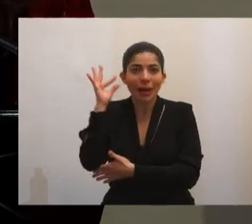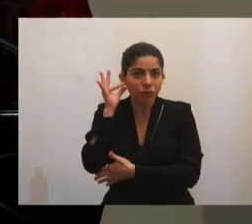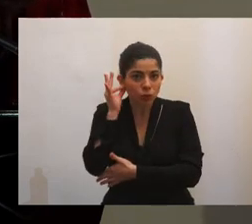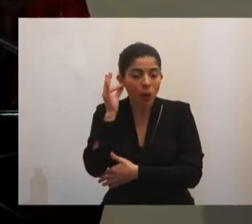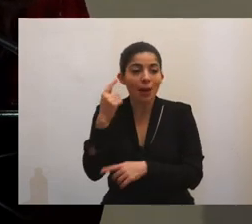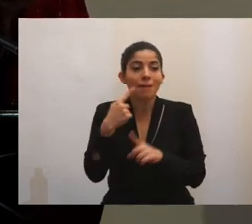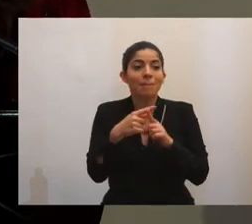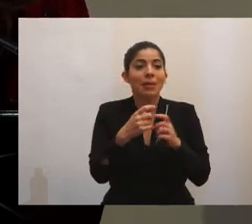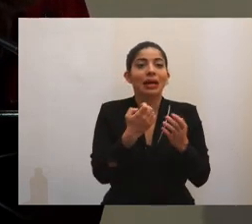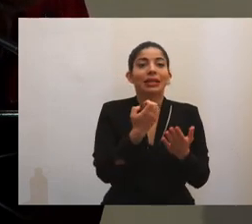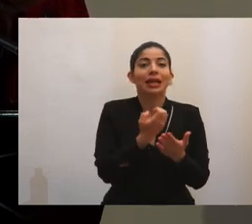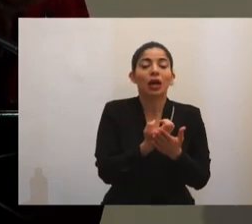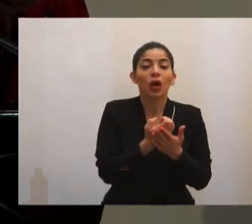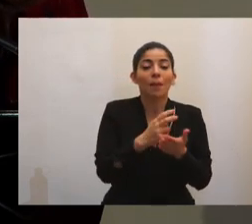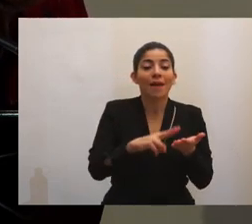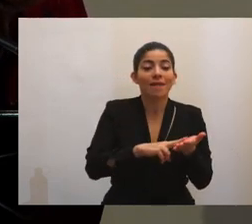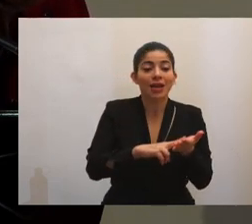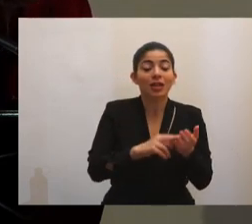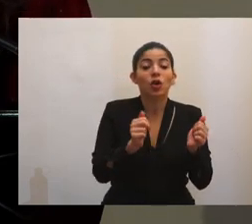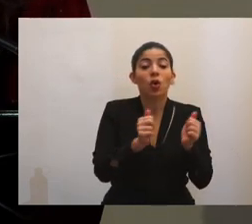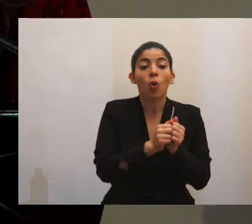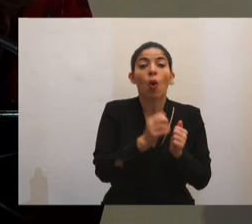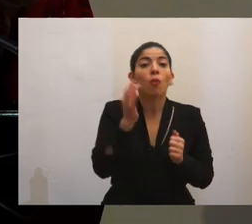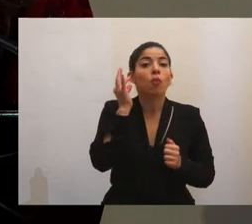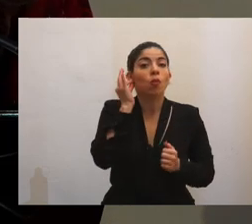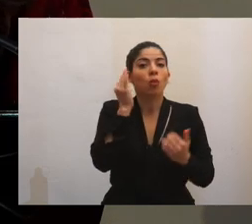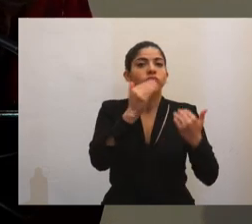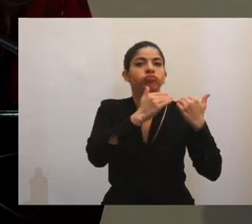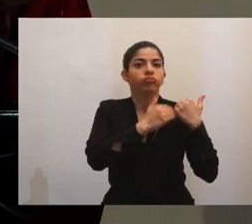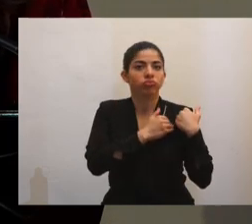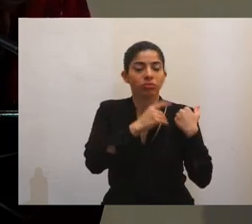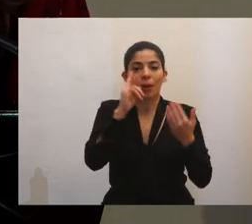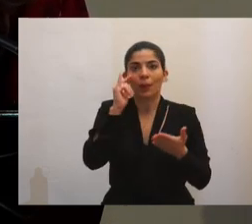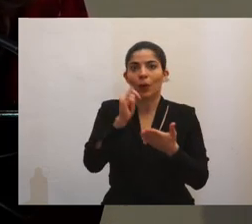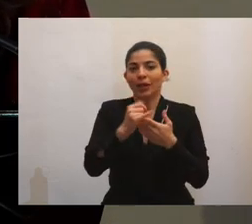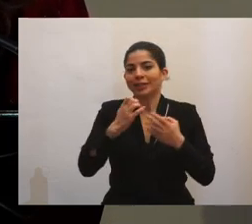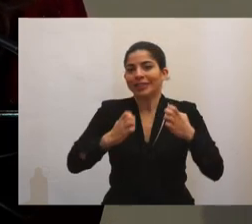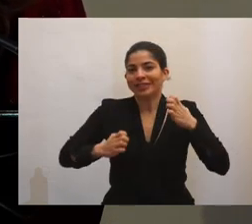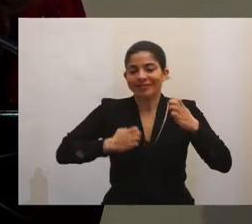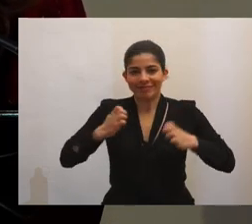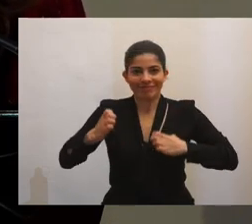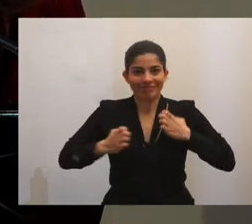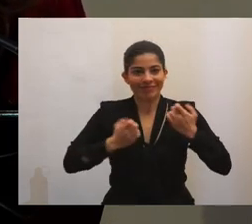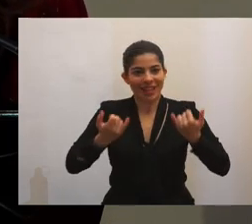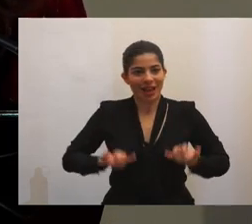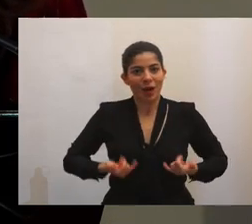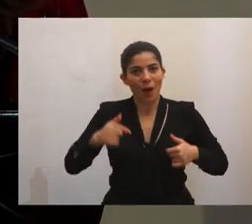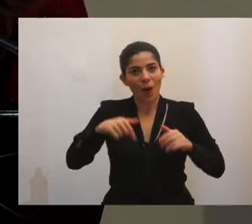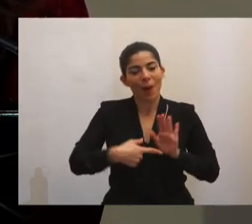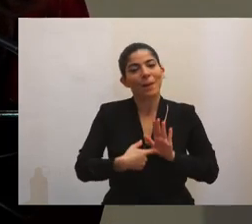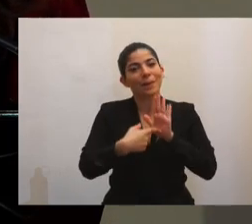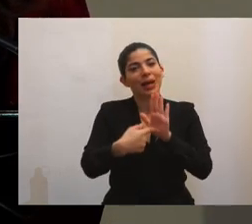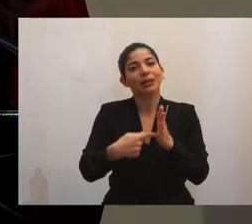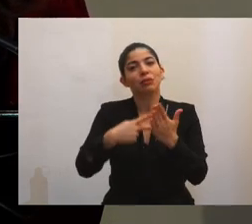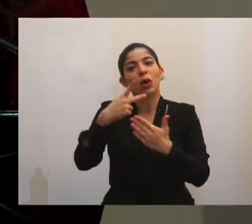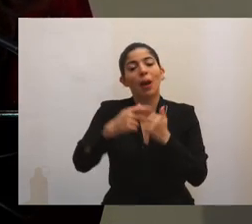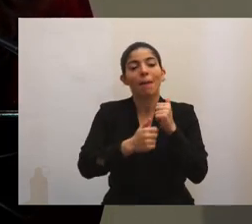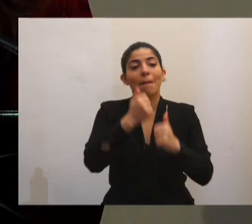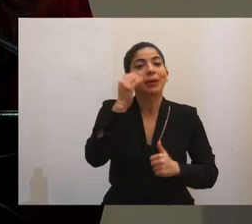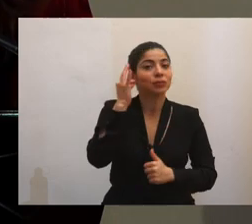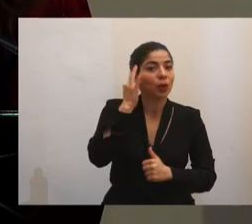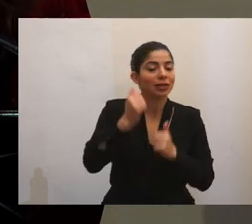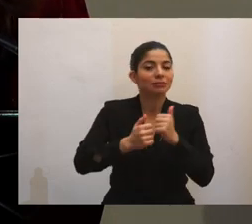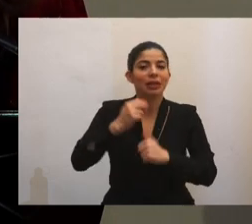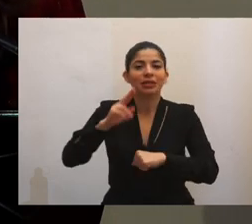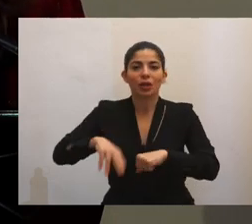de economía verde en manos de mujeres. Es por eso que con gran entusiasmo les presentamos el programa Más Mujeres,